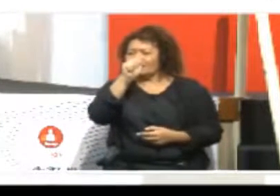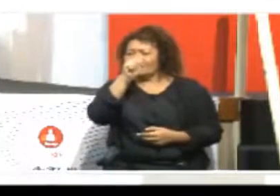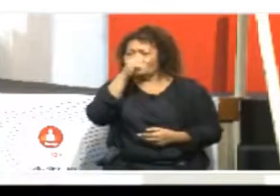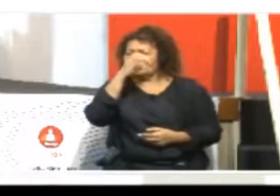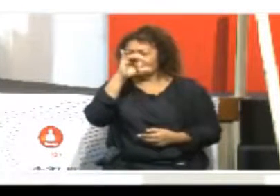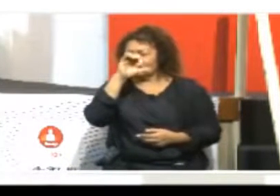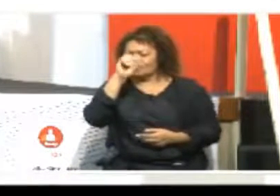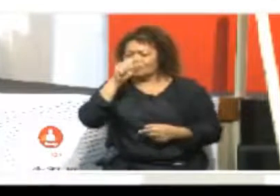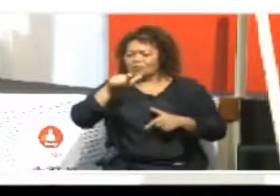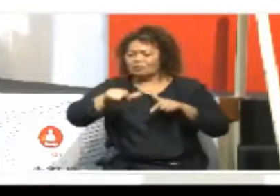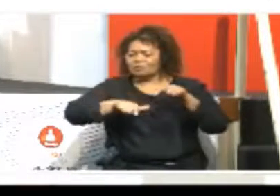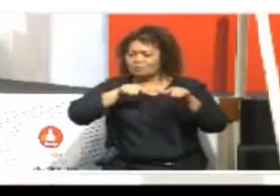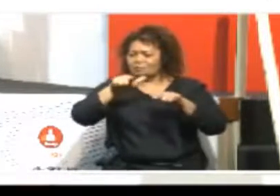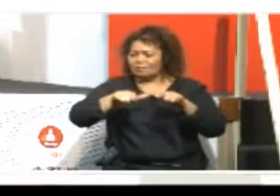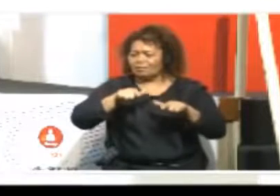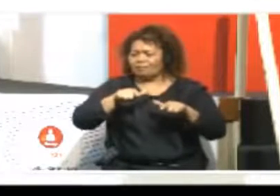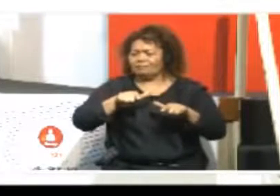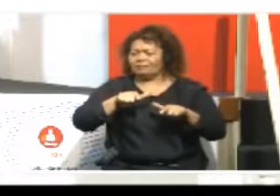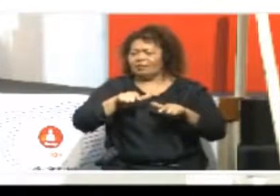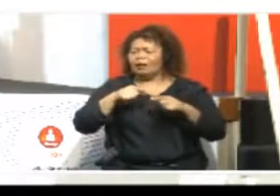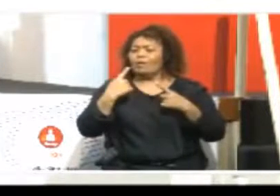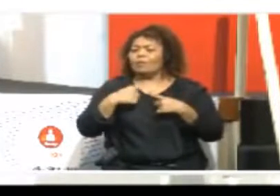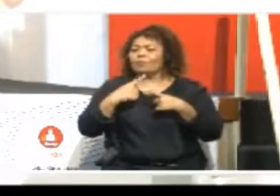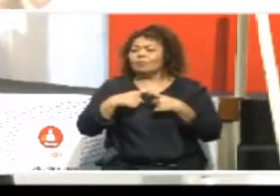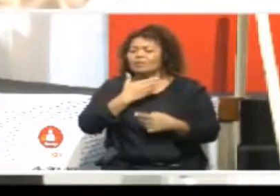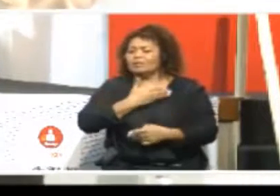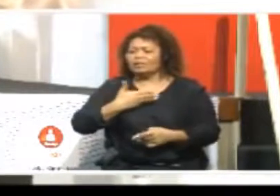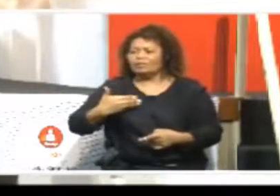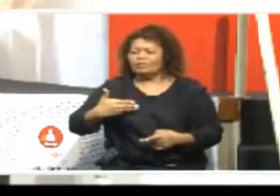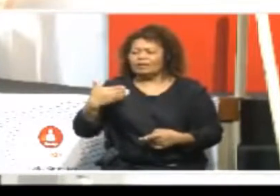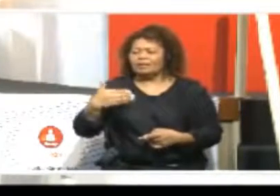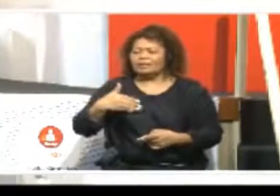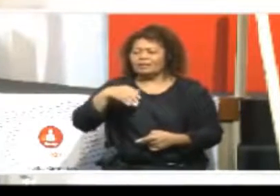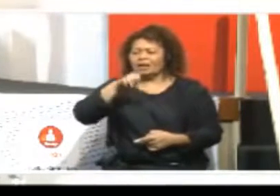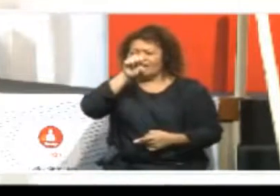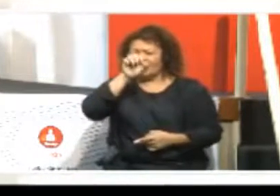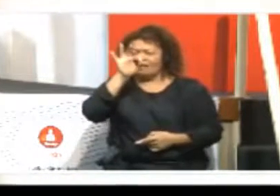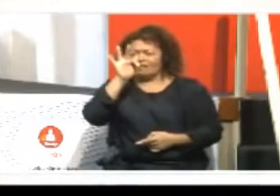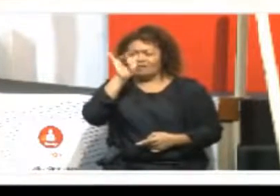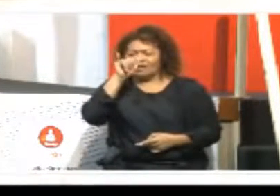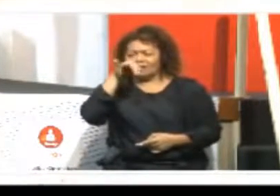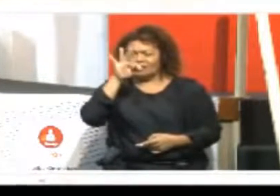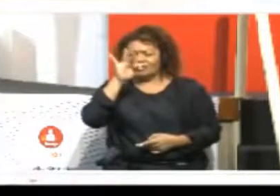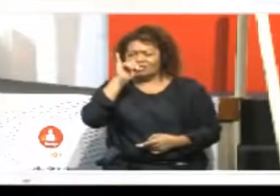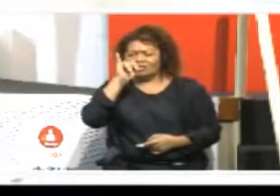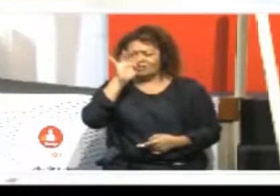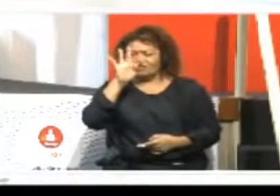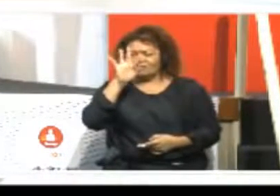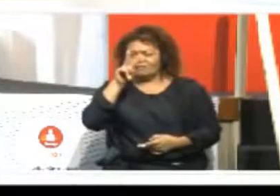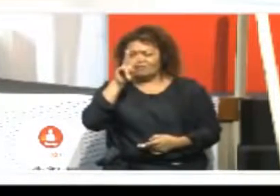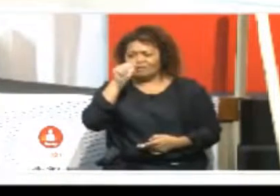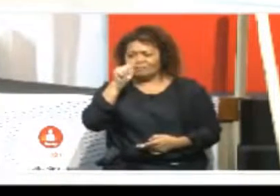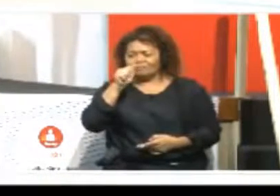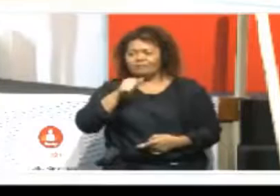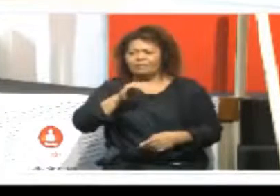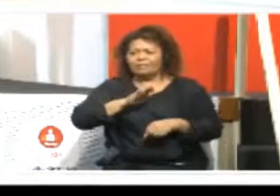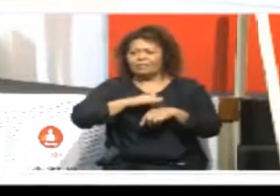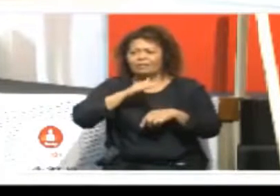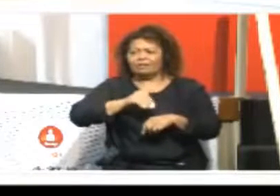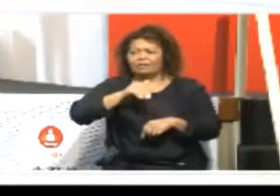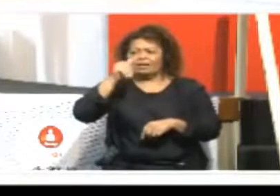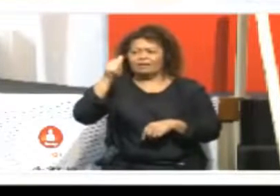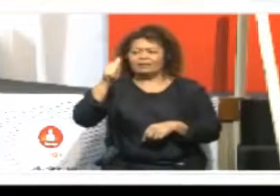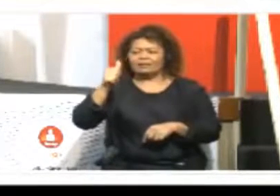La gobernanza efectiva se supone que va a mejorar el public management, la